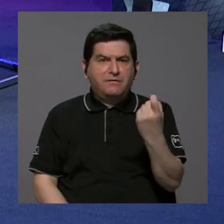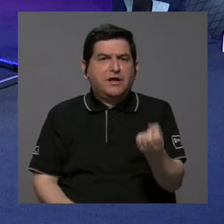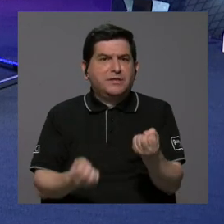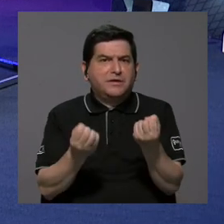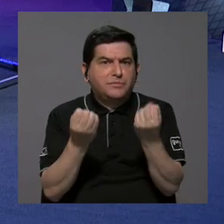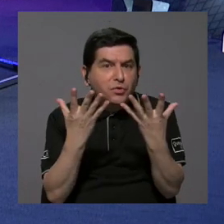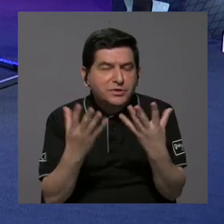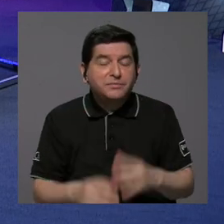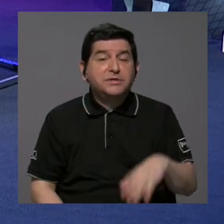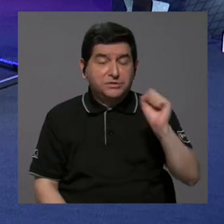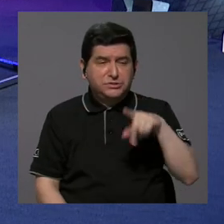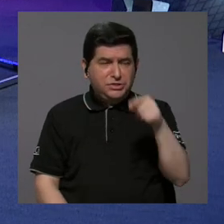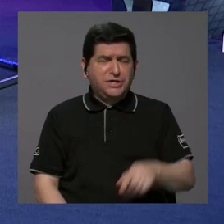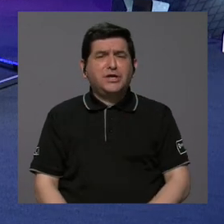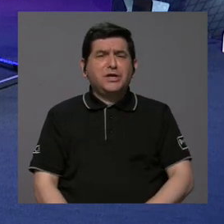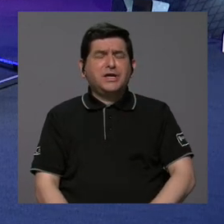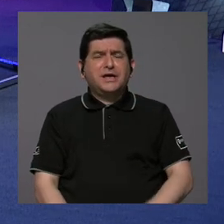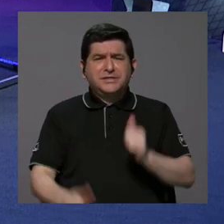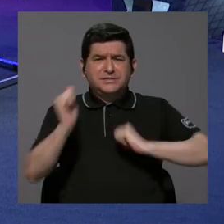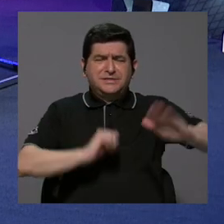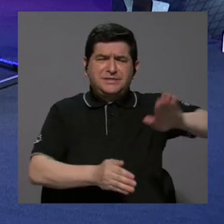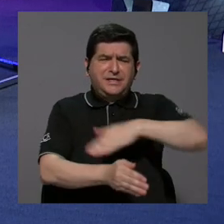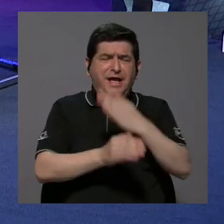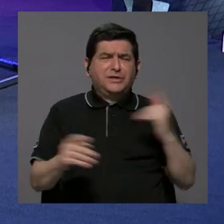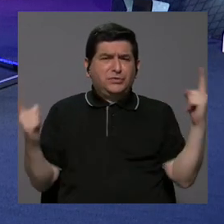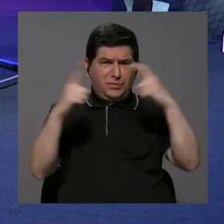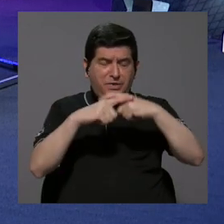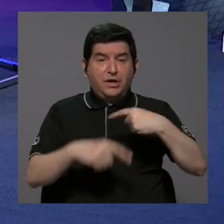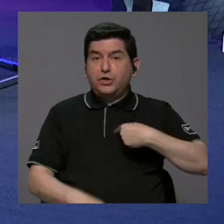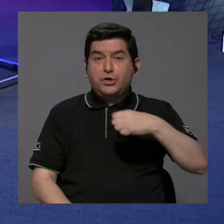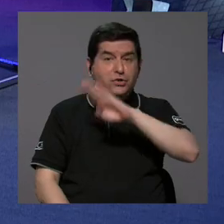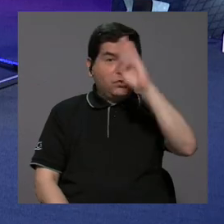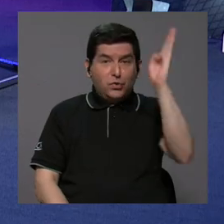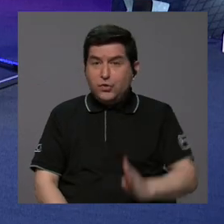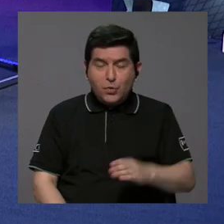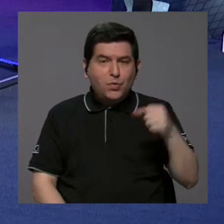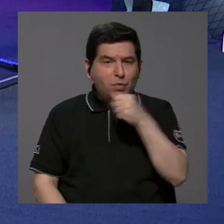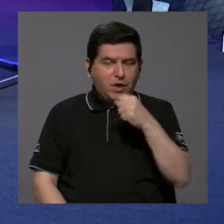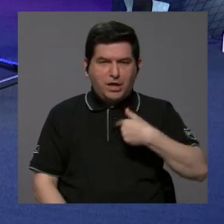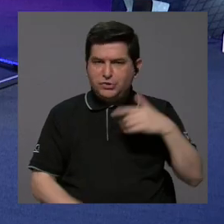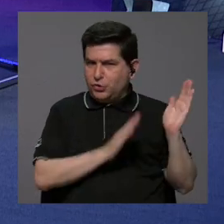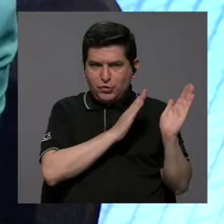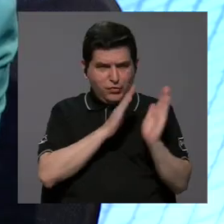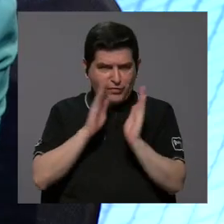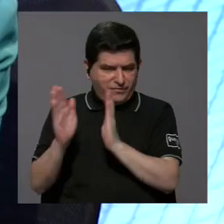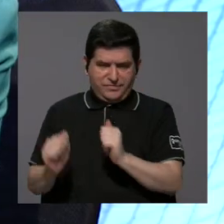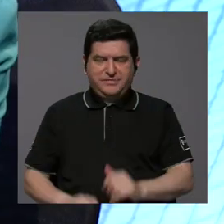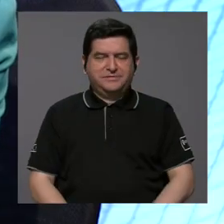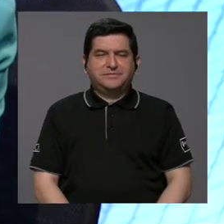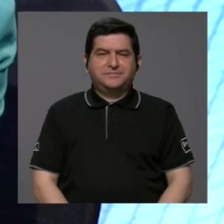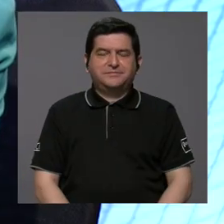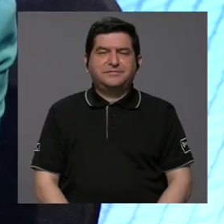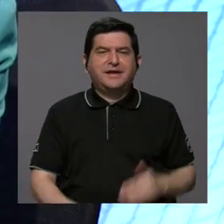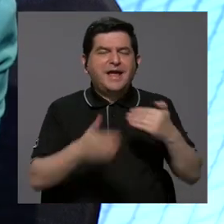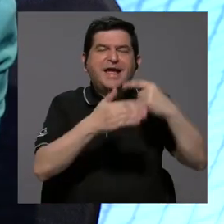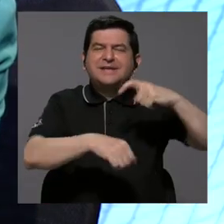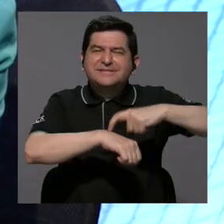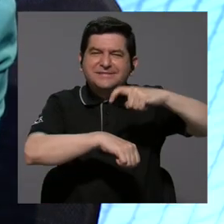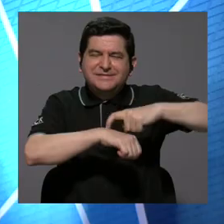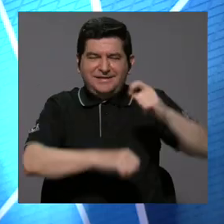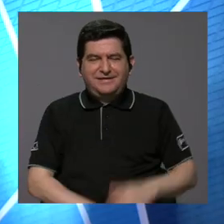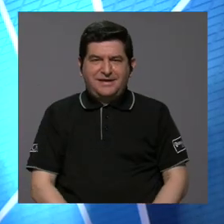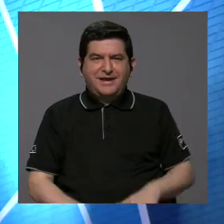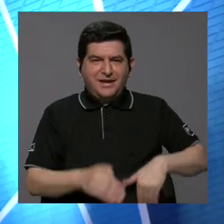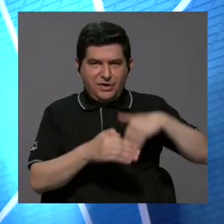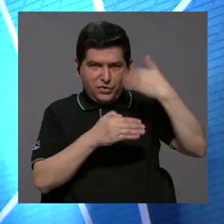musical muy complejo también y yo nunca había cantado o sea cantaba en la ducha pero no había recibido formación Por cierto recientemente después